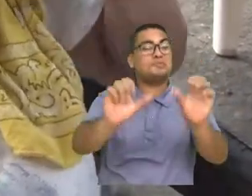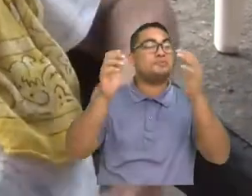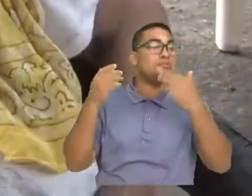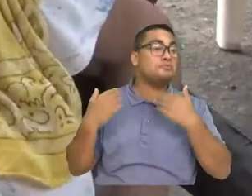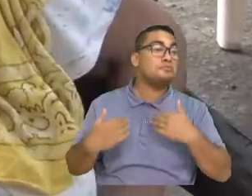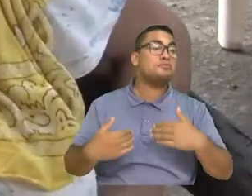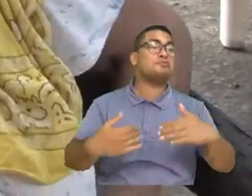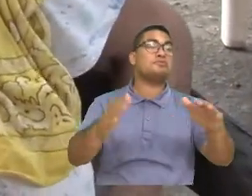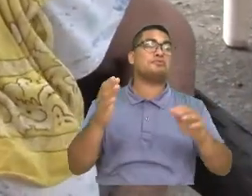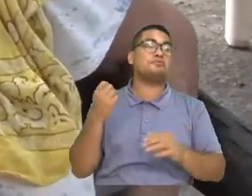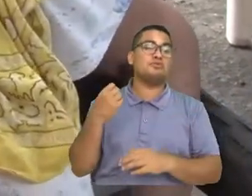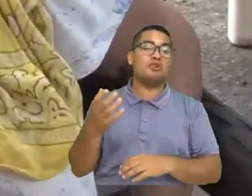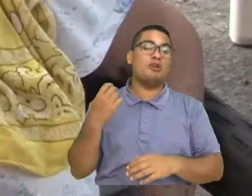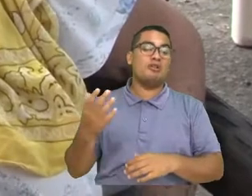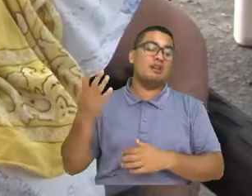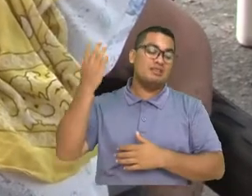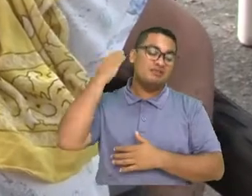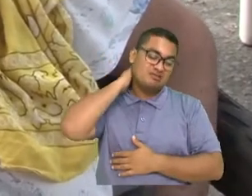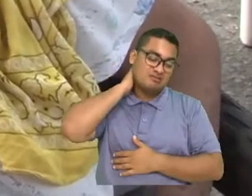de dolores.